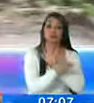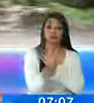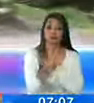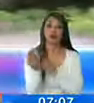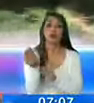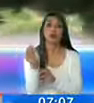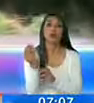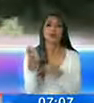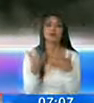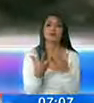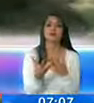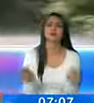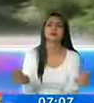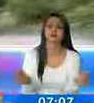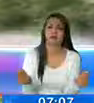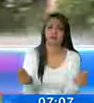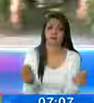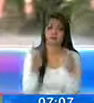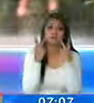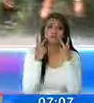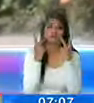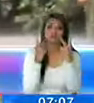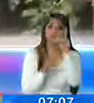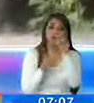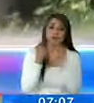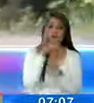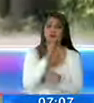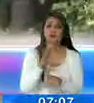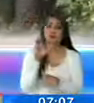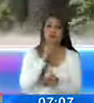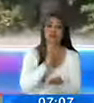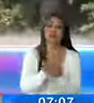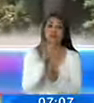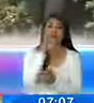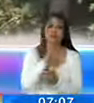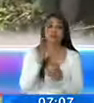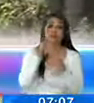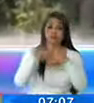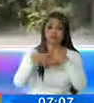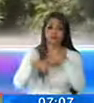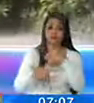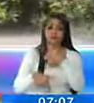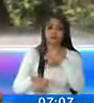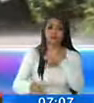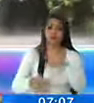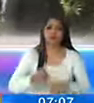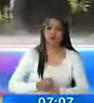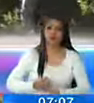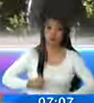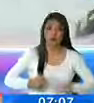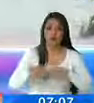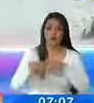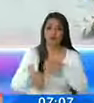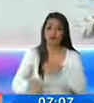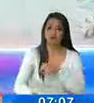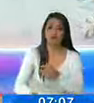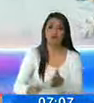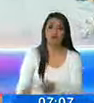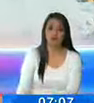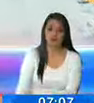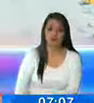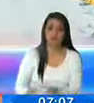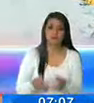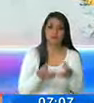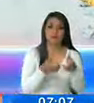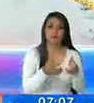Raúl, quienes de cerca observaron el trabajo de los rescatistas que descendieron ayudados con cuerdas para el levantamiento del cadáver. Y lamentablemente